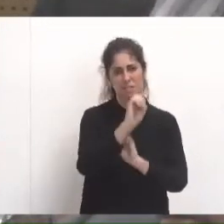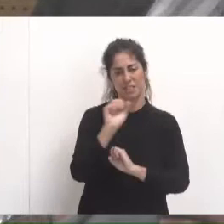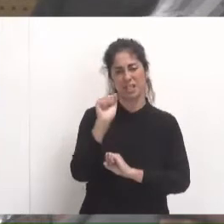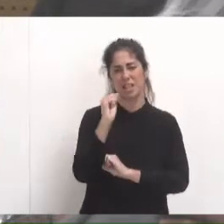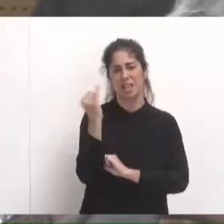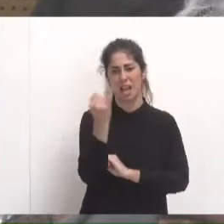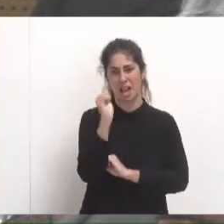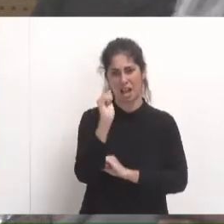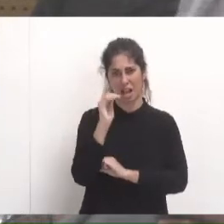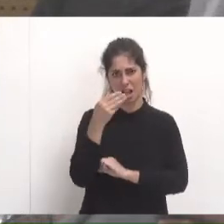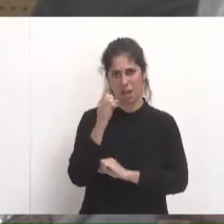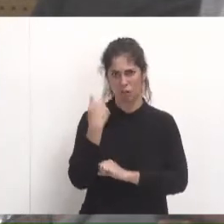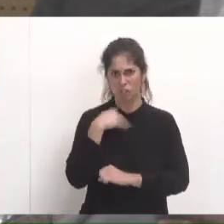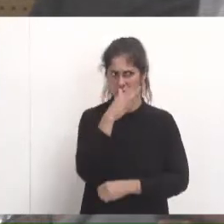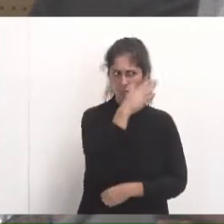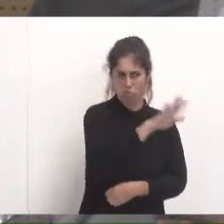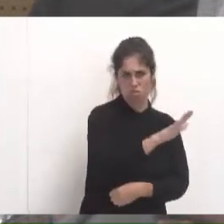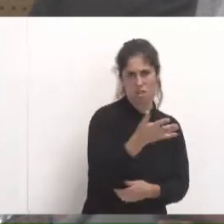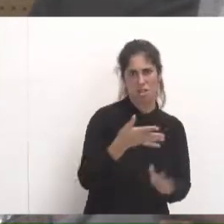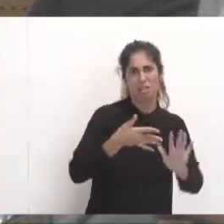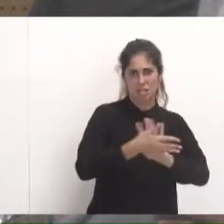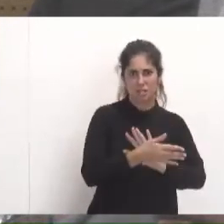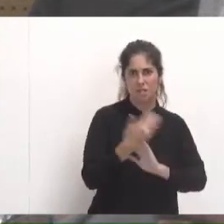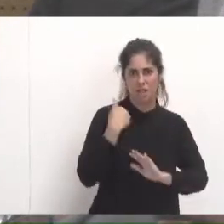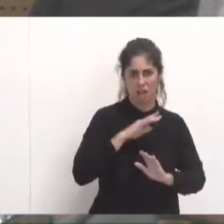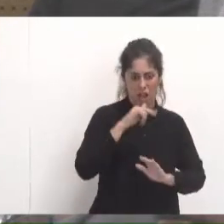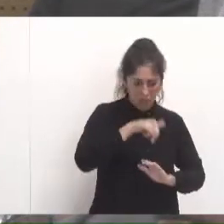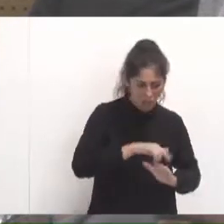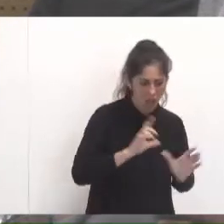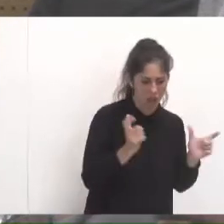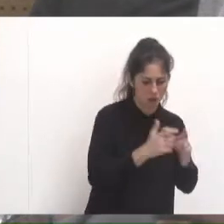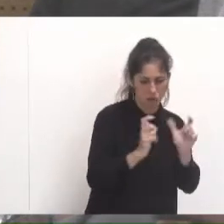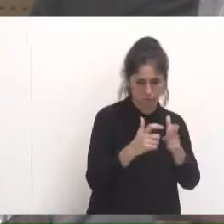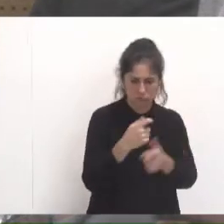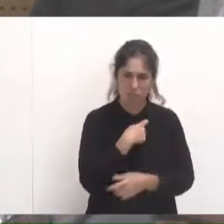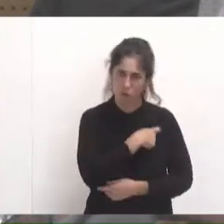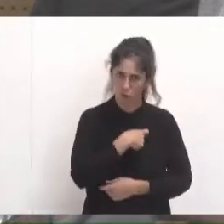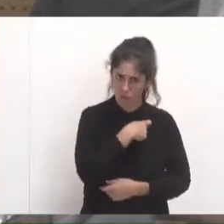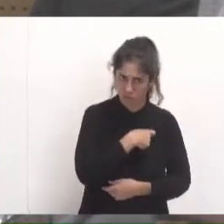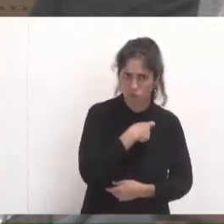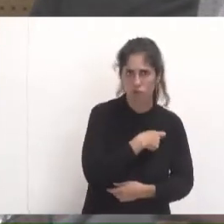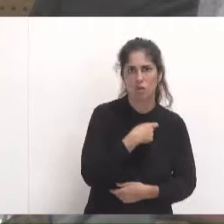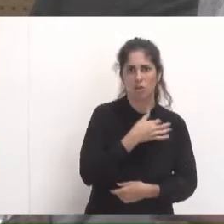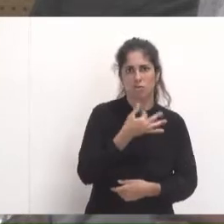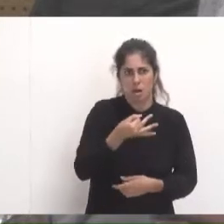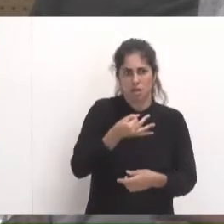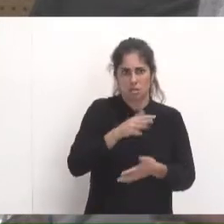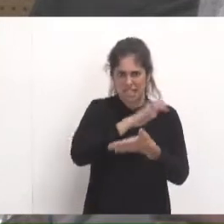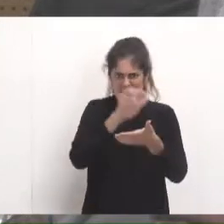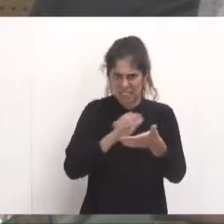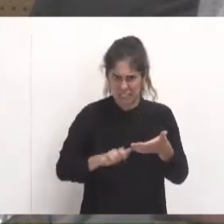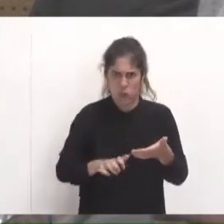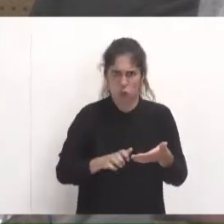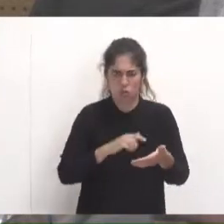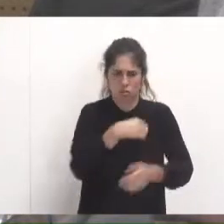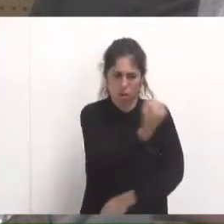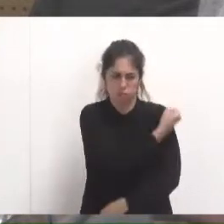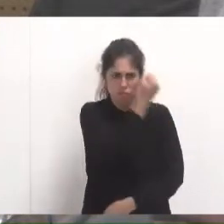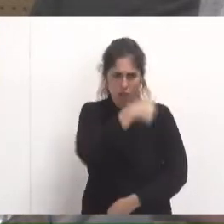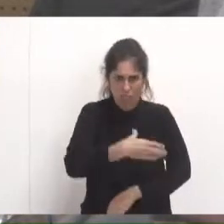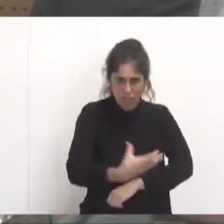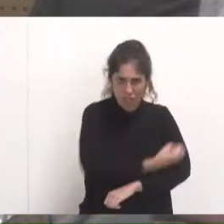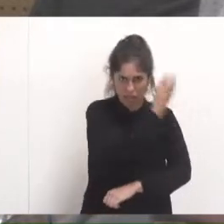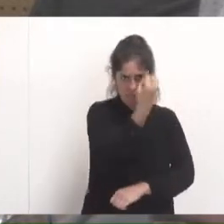político, tanto en este pleno, en las comisiones de medio ambiente y en los diversos escritos que hemos registrado en este cabildo. Máxime cuando